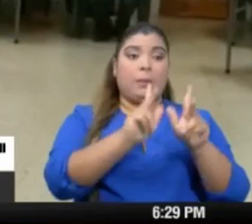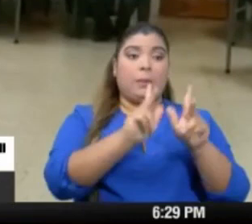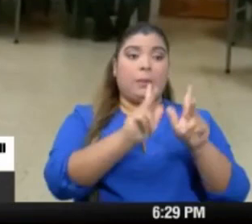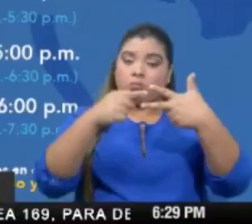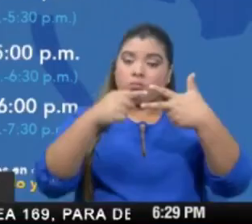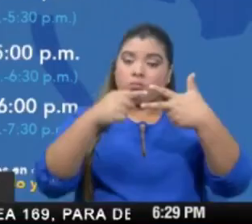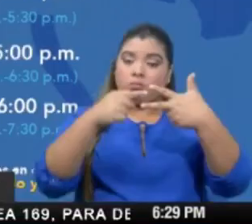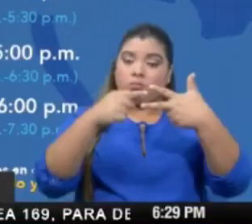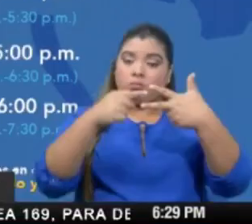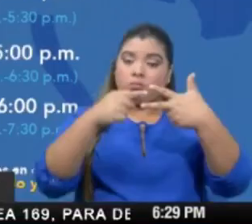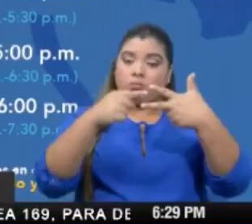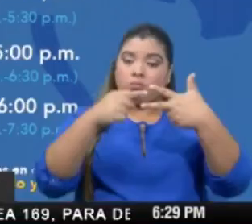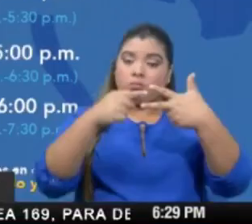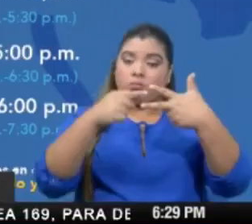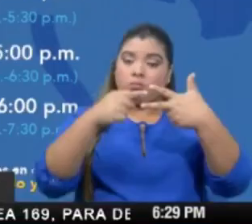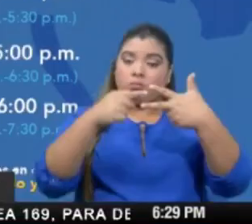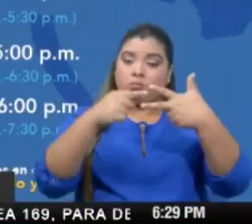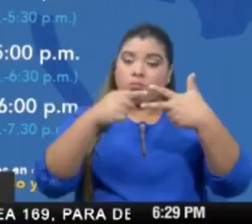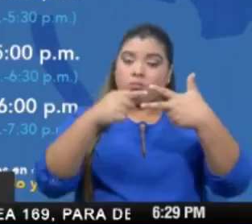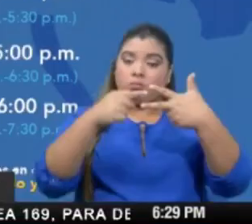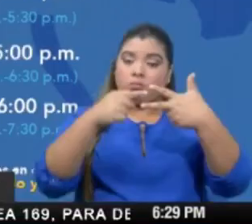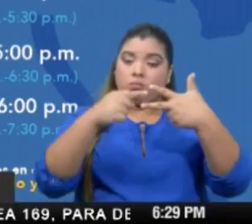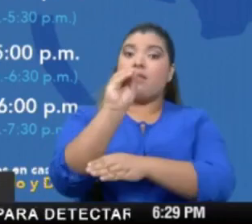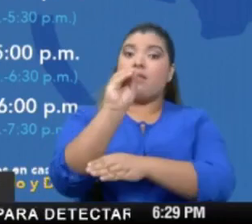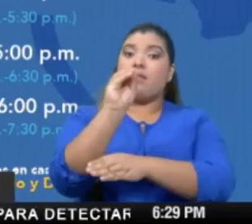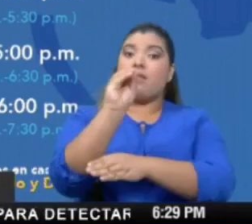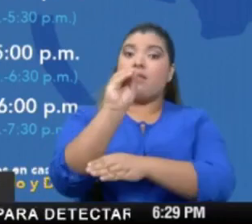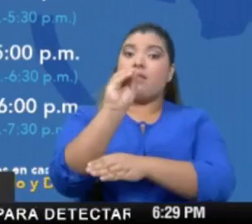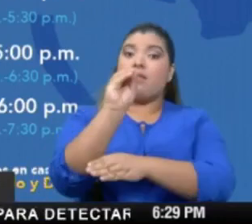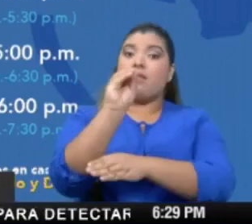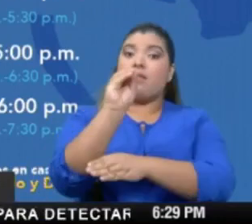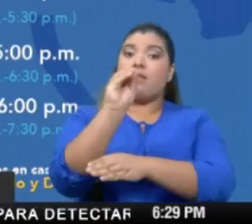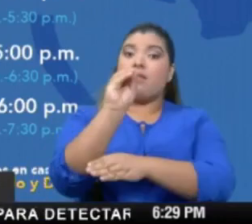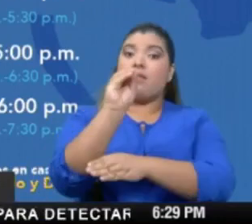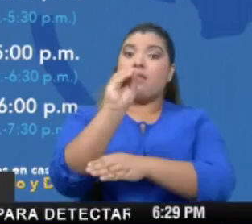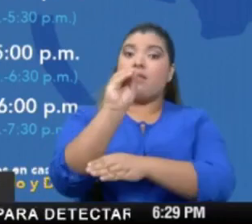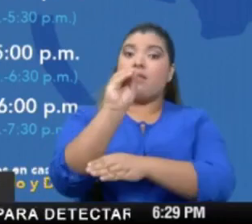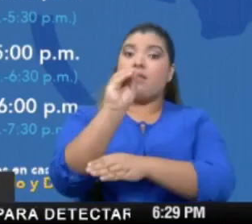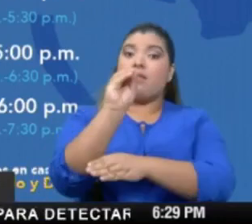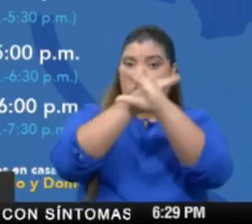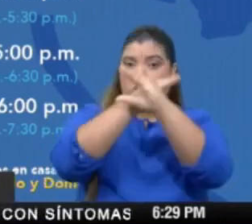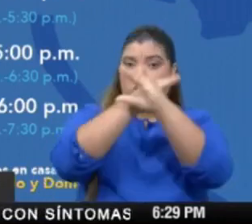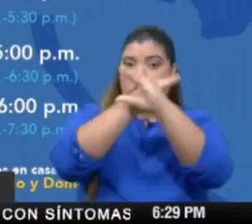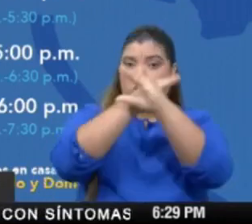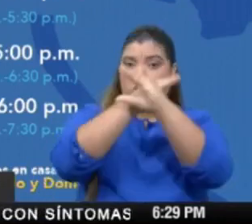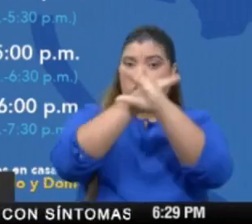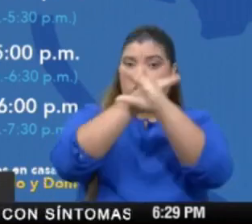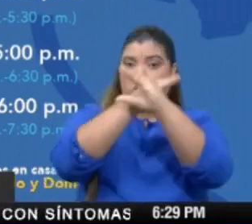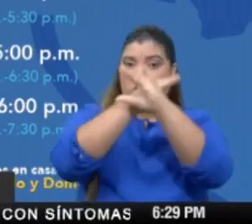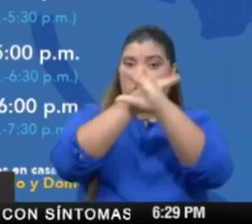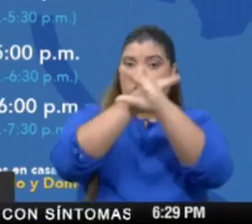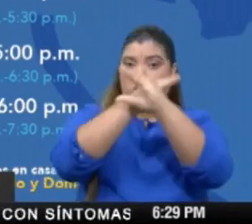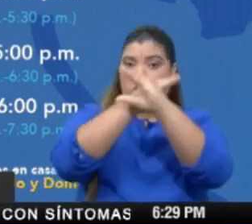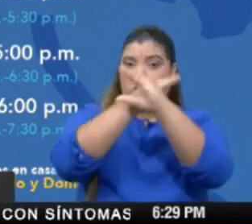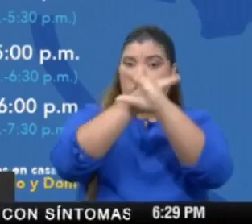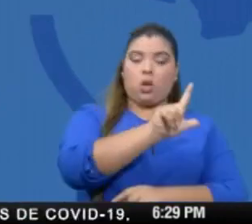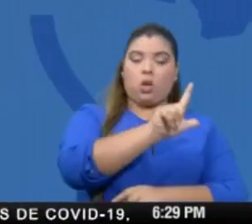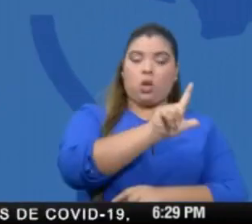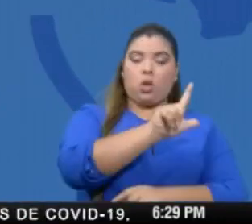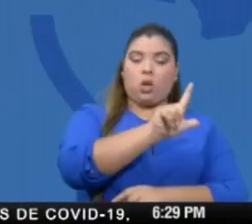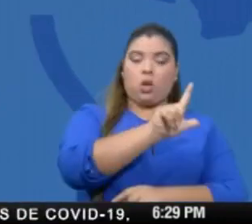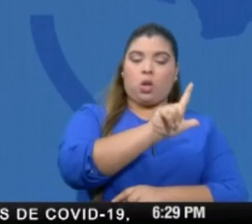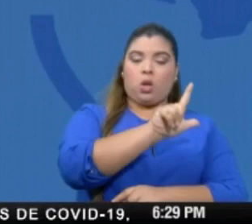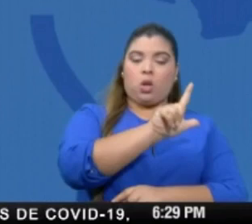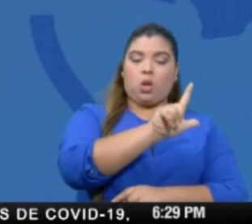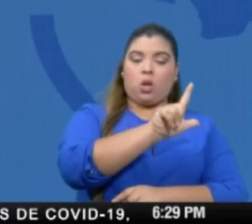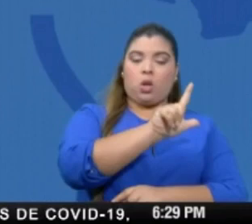de la noche a 5 de la mañana de lunes a viernes y cuarentena total desde el viernes